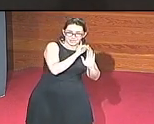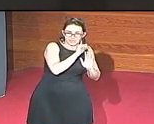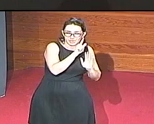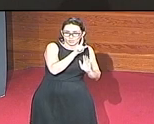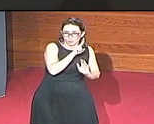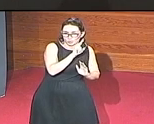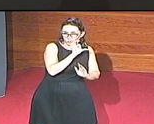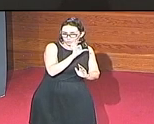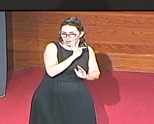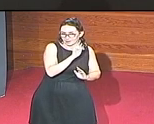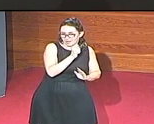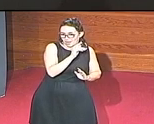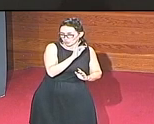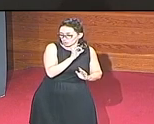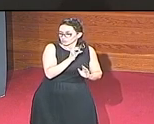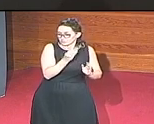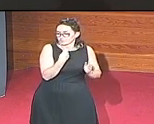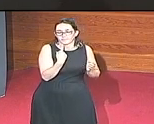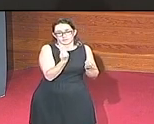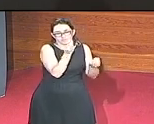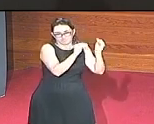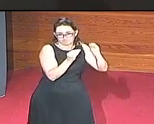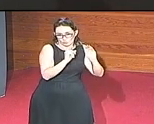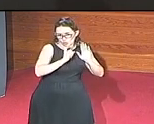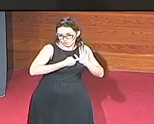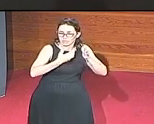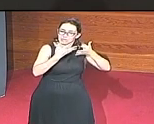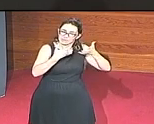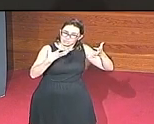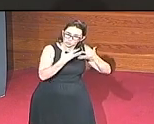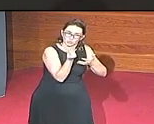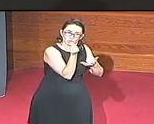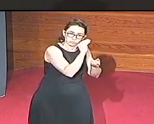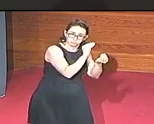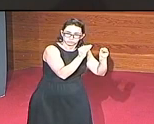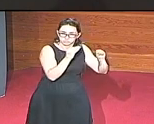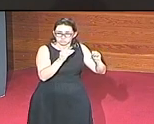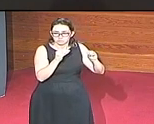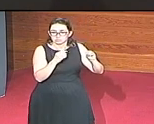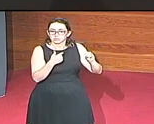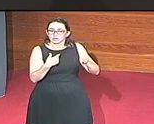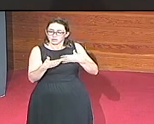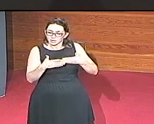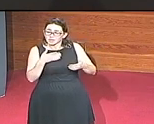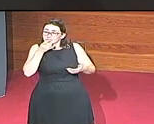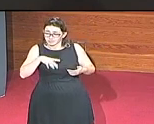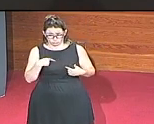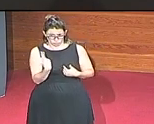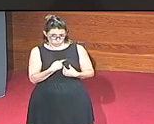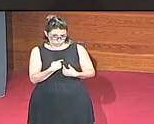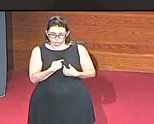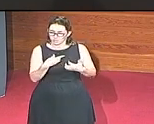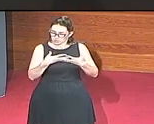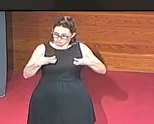y ahí components ya todo el gráfico empiezas a meter los textos todo esto al final lo hacemos nosotros a los textos los dibujos